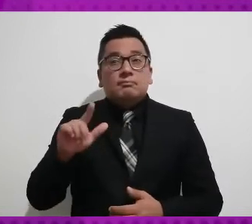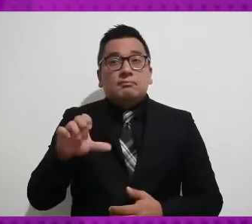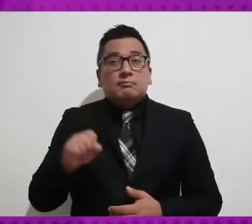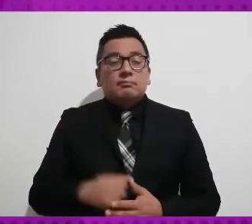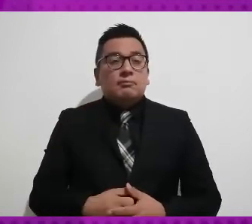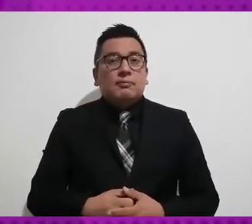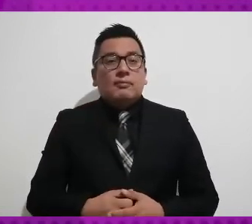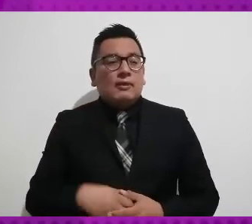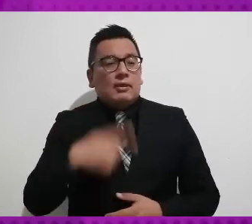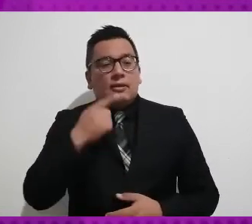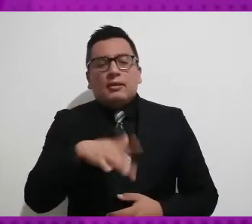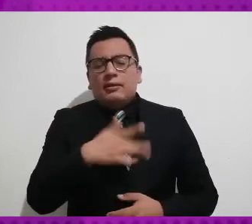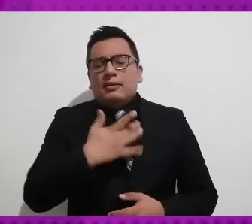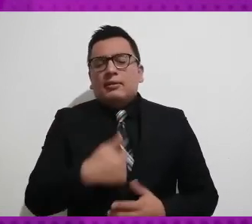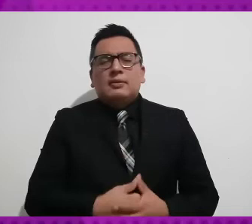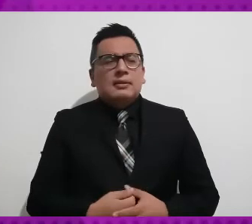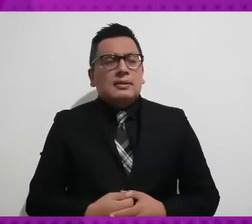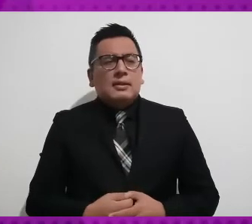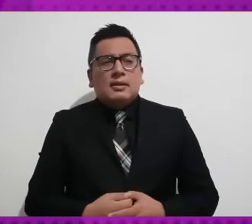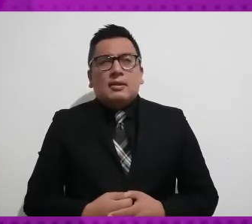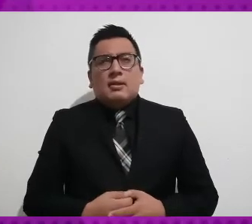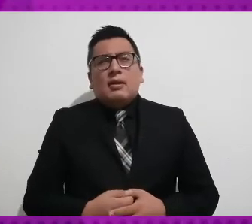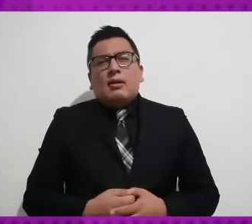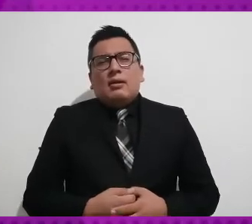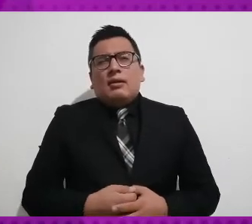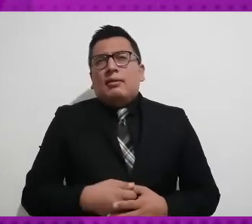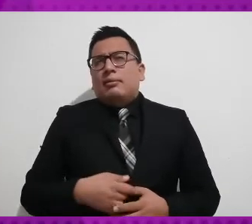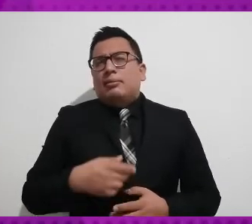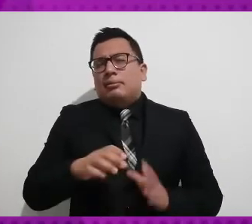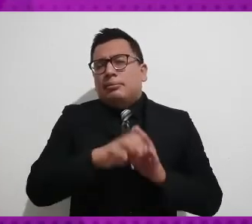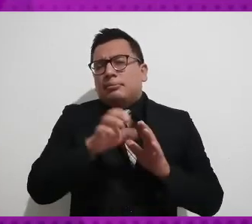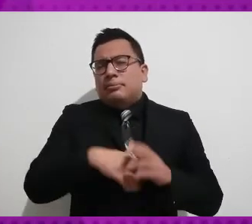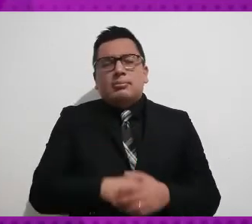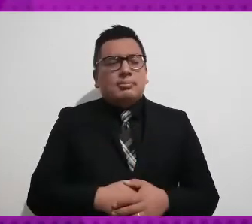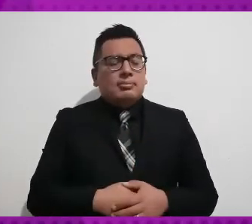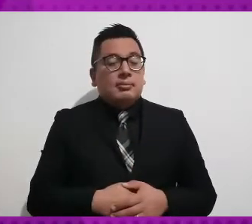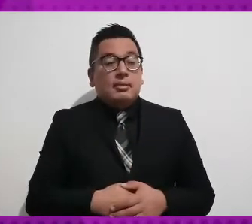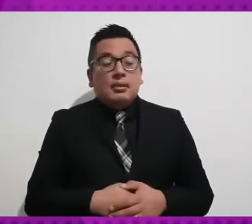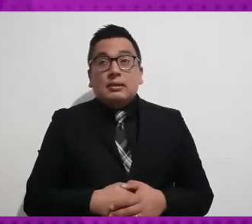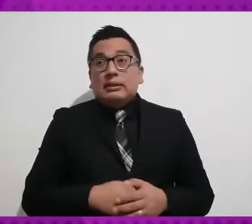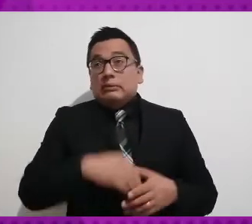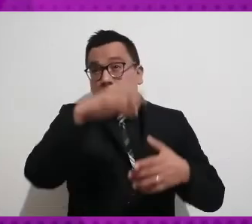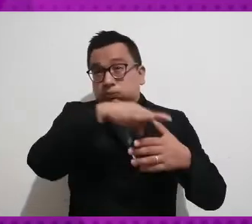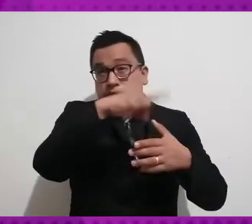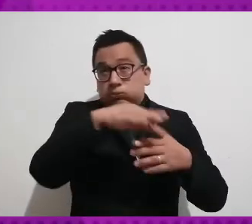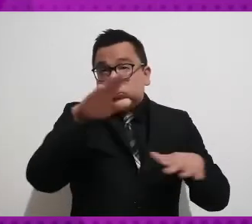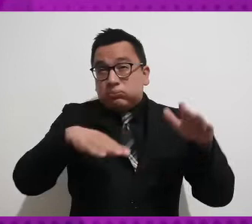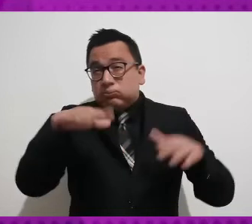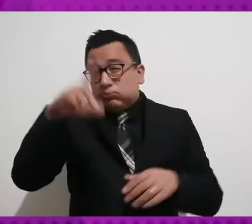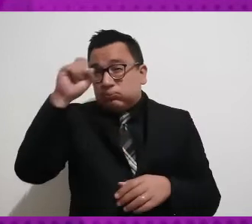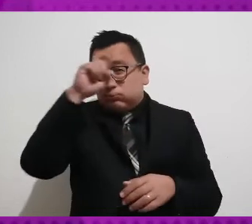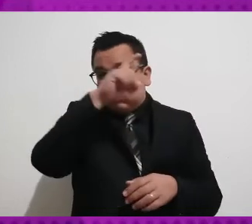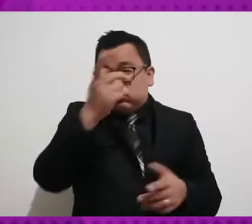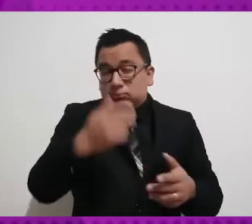mira, siempre es un alivio ver que un proceso electoral que tiene los grados de tensión que ha tenido hay que recordar que no